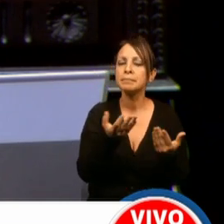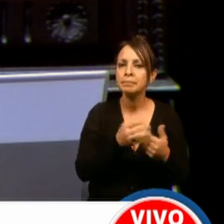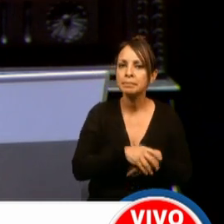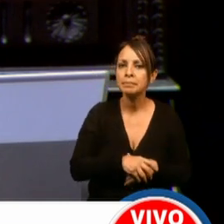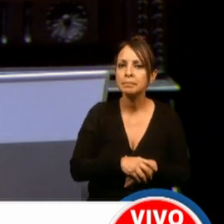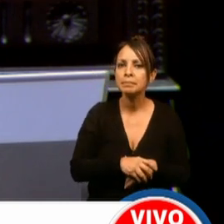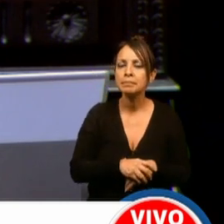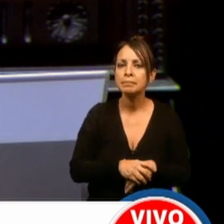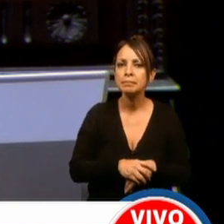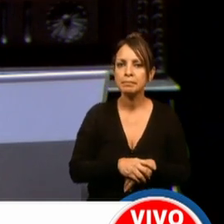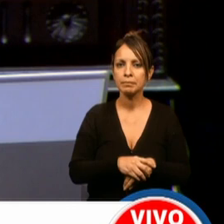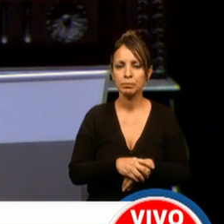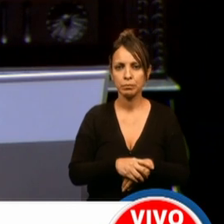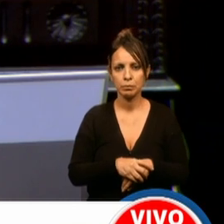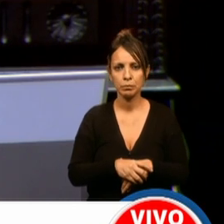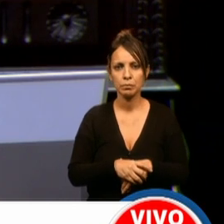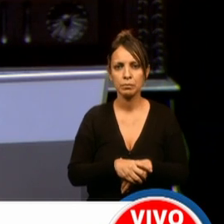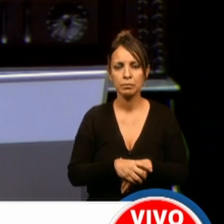lo que puede sacar